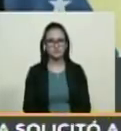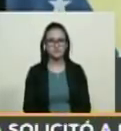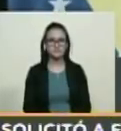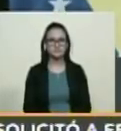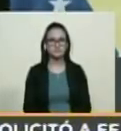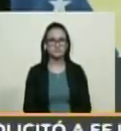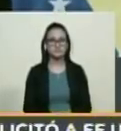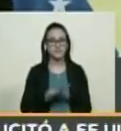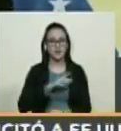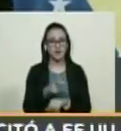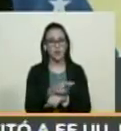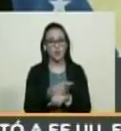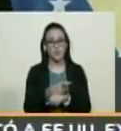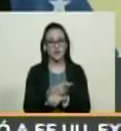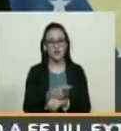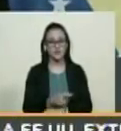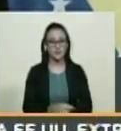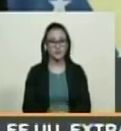del gobierno bolivariano,